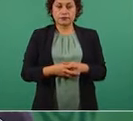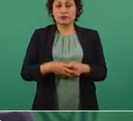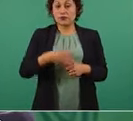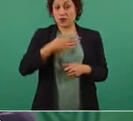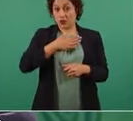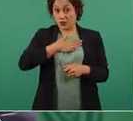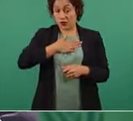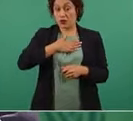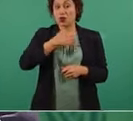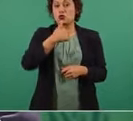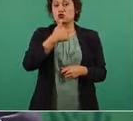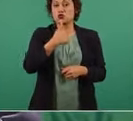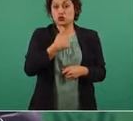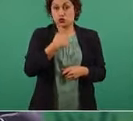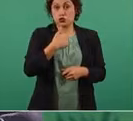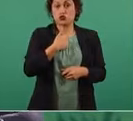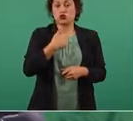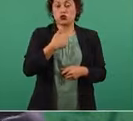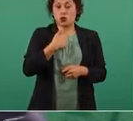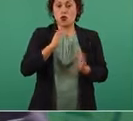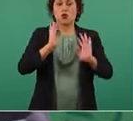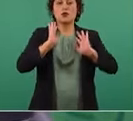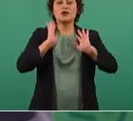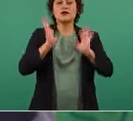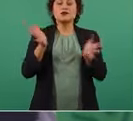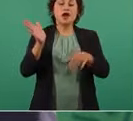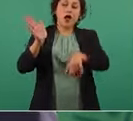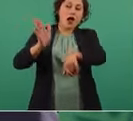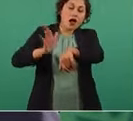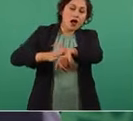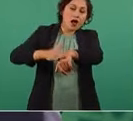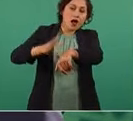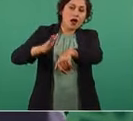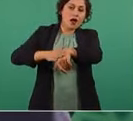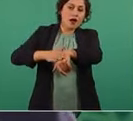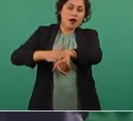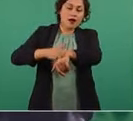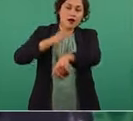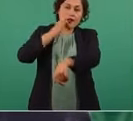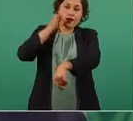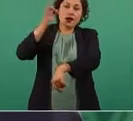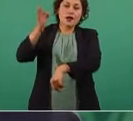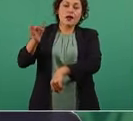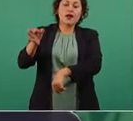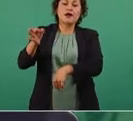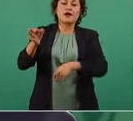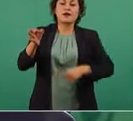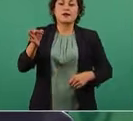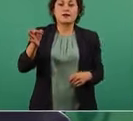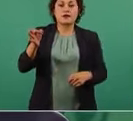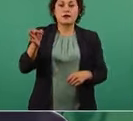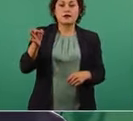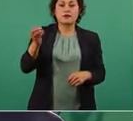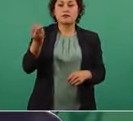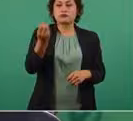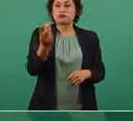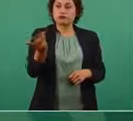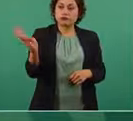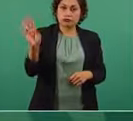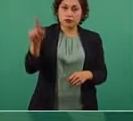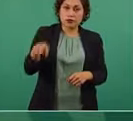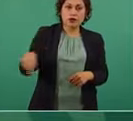le he mandado a decir a quienes